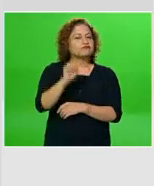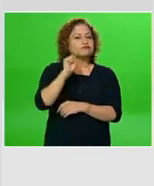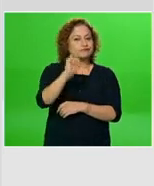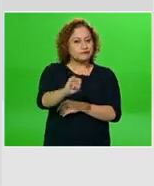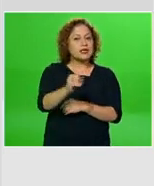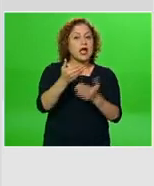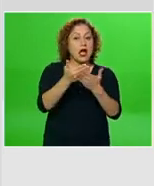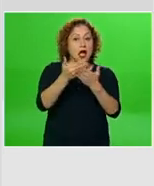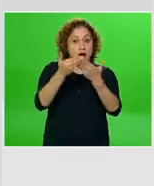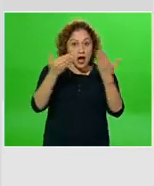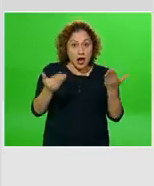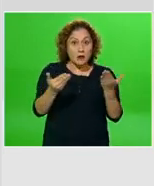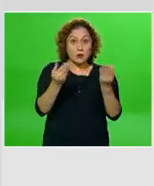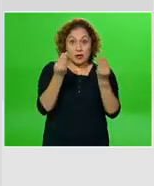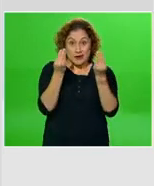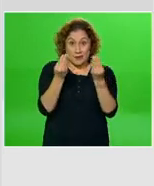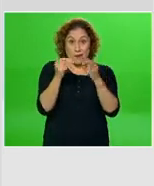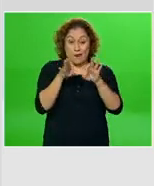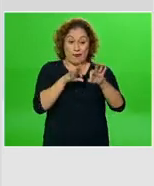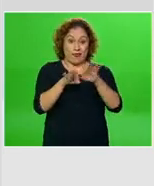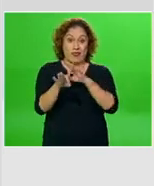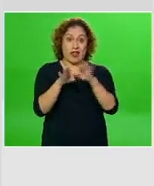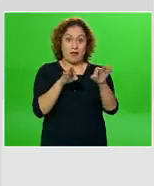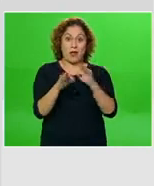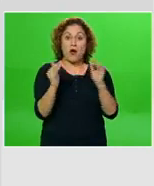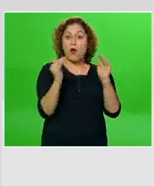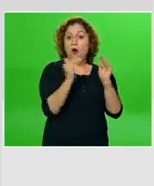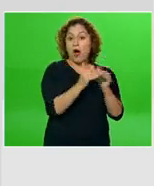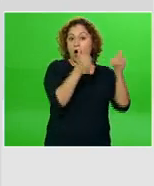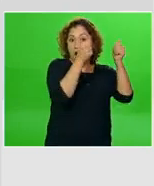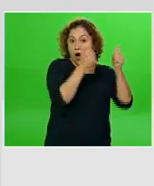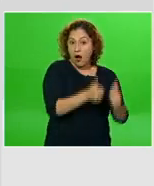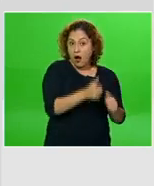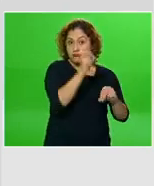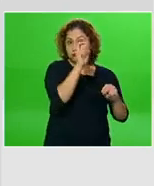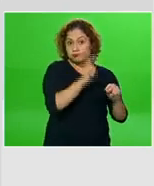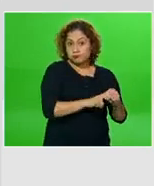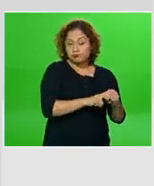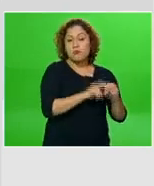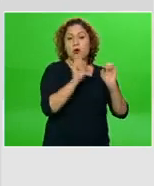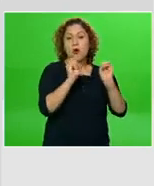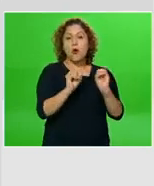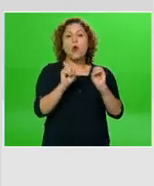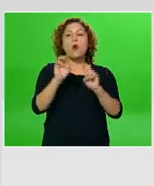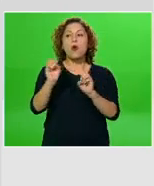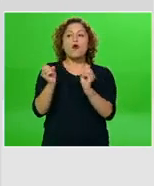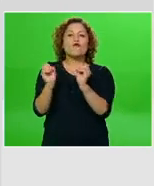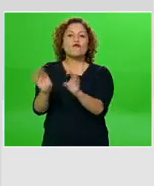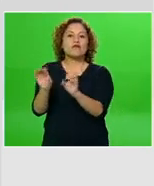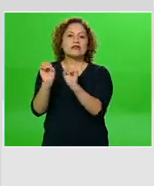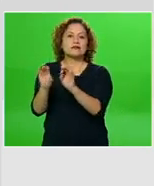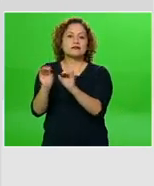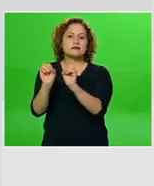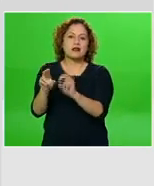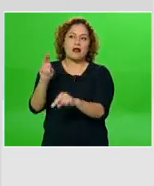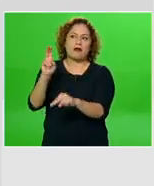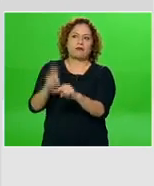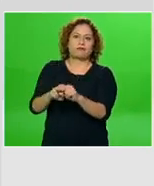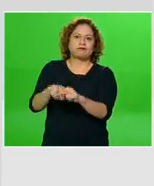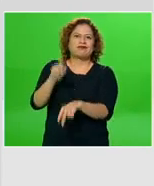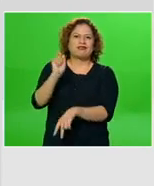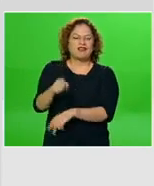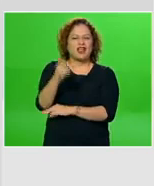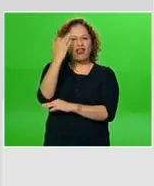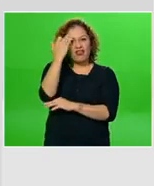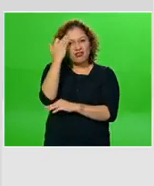muchos de los trabajos los hombres de casa o algunos trabajos que están realizando a la gente en oficinas pues mucho es el tiempo de